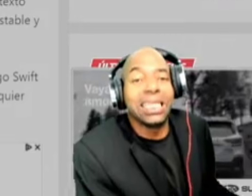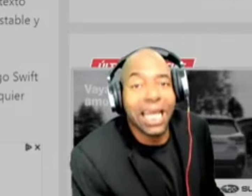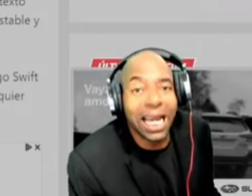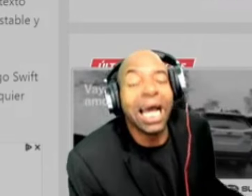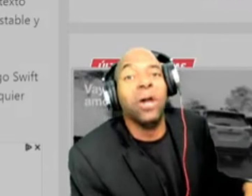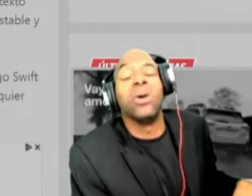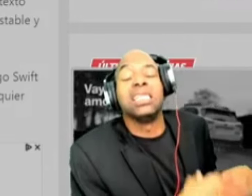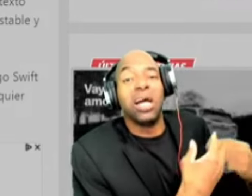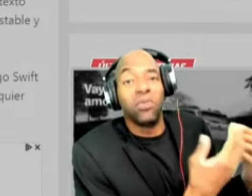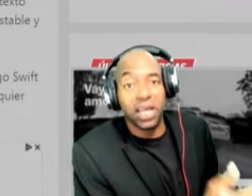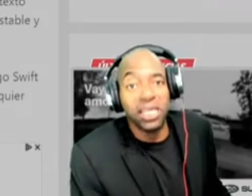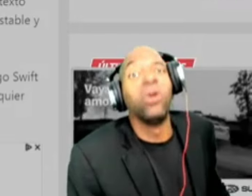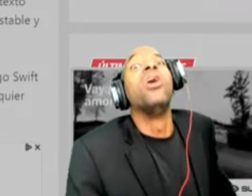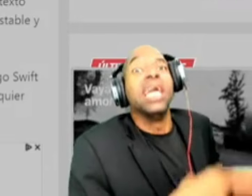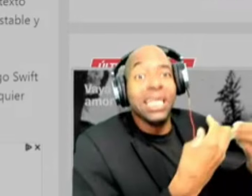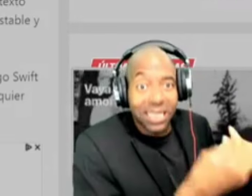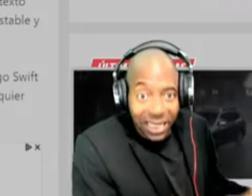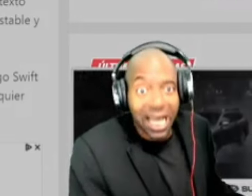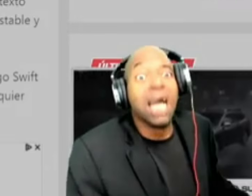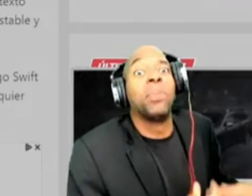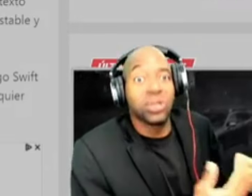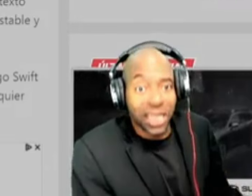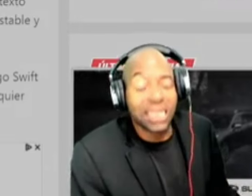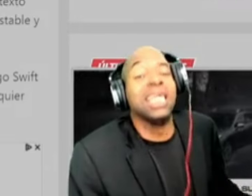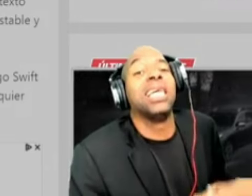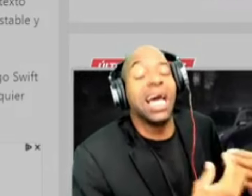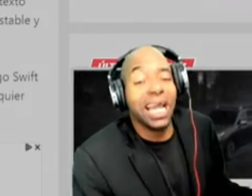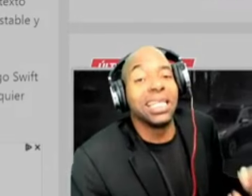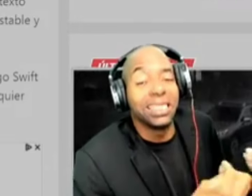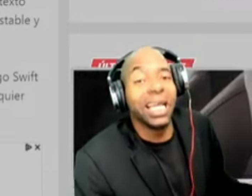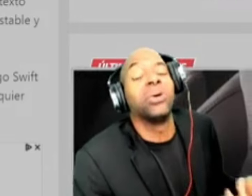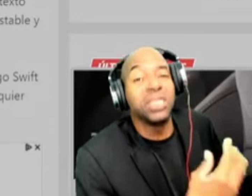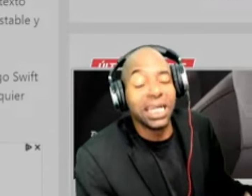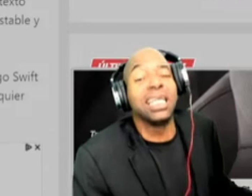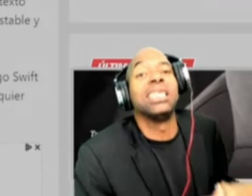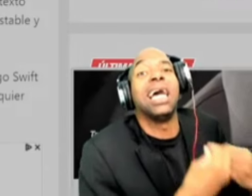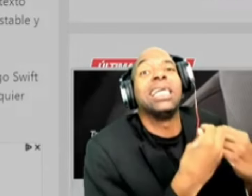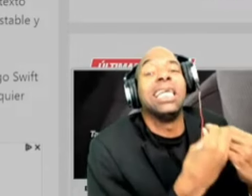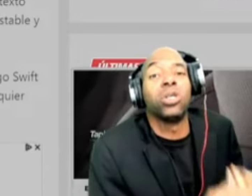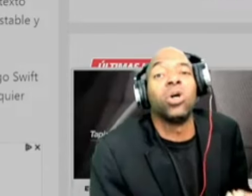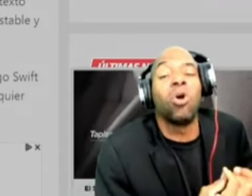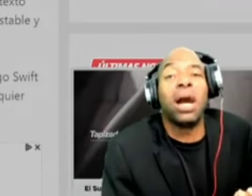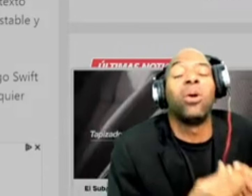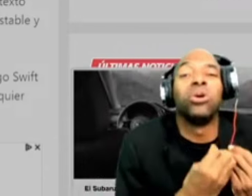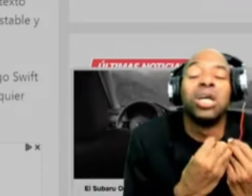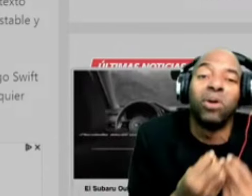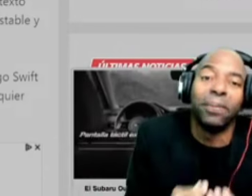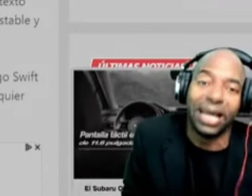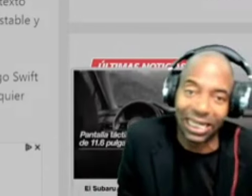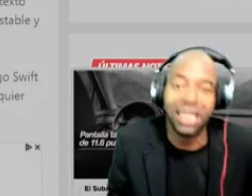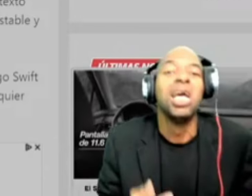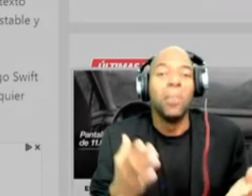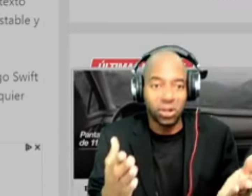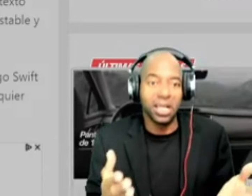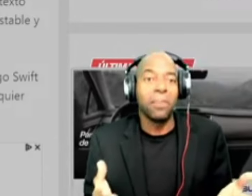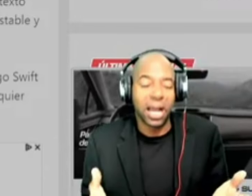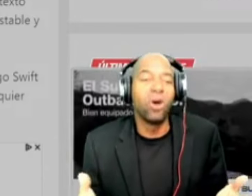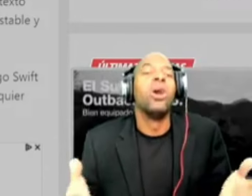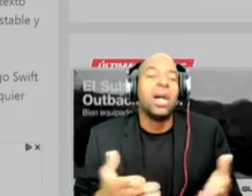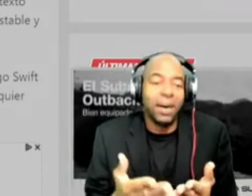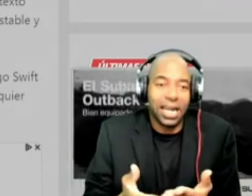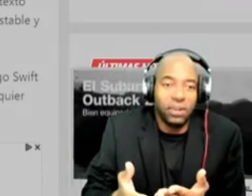en candela, es un estado fallido y sí hay protesta y sí la gente está descontenta y sí hay de todo lo malo que usted puede imaginar. Pero